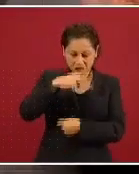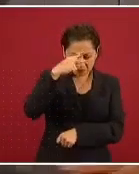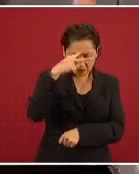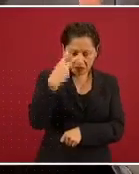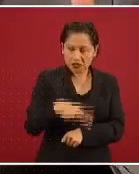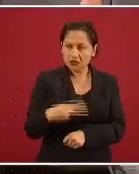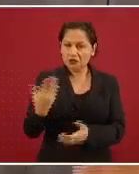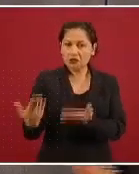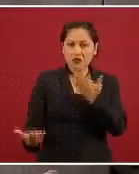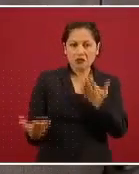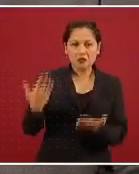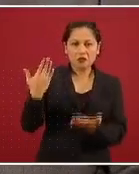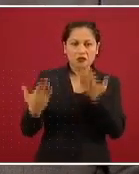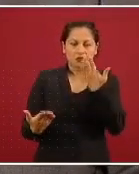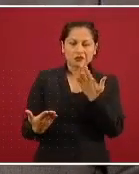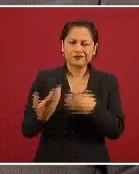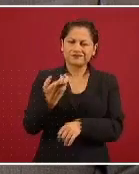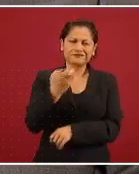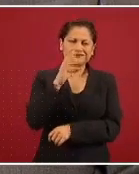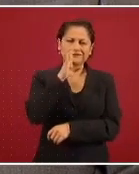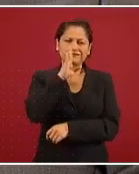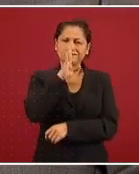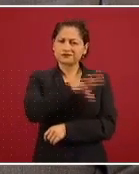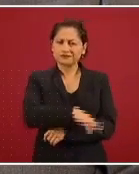porque también